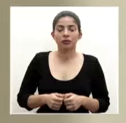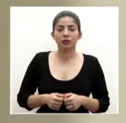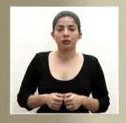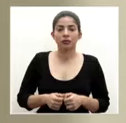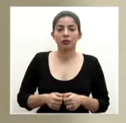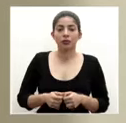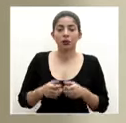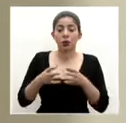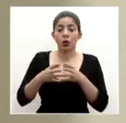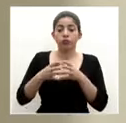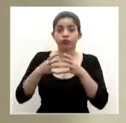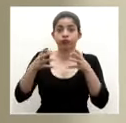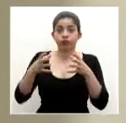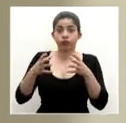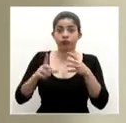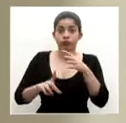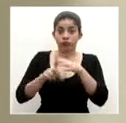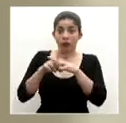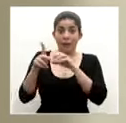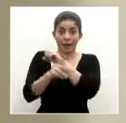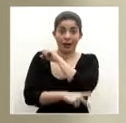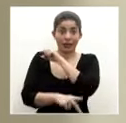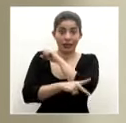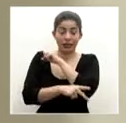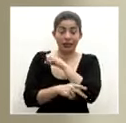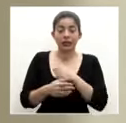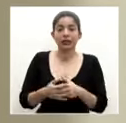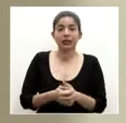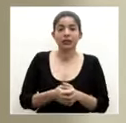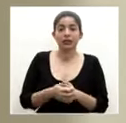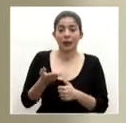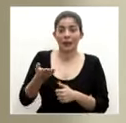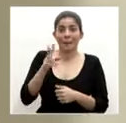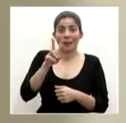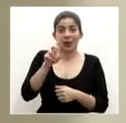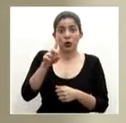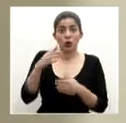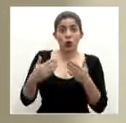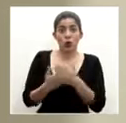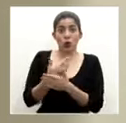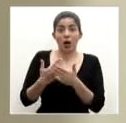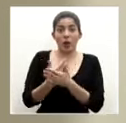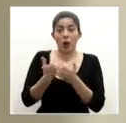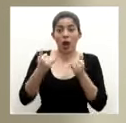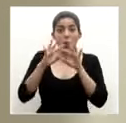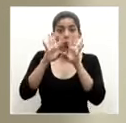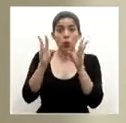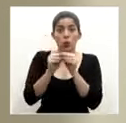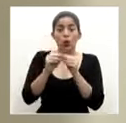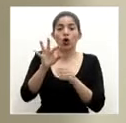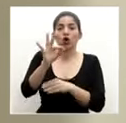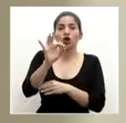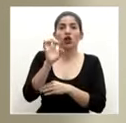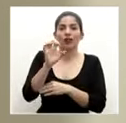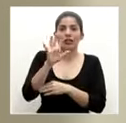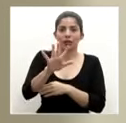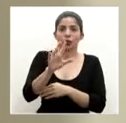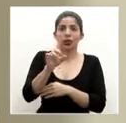La cantidad de casos que registra el país con estos 21 casos nuevos asciende a